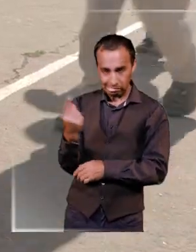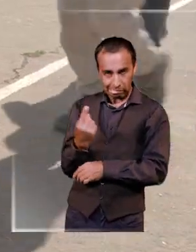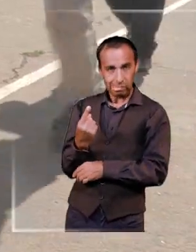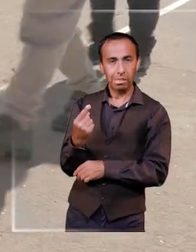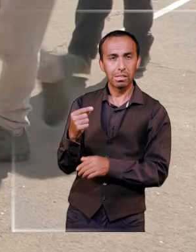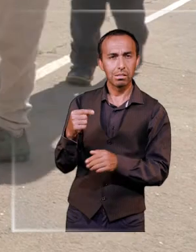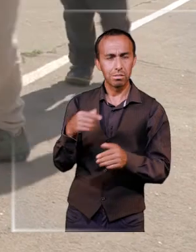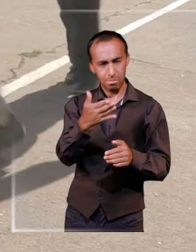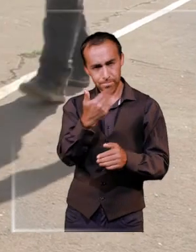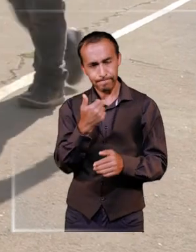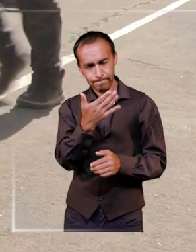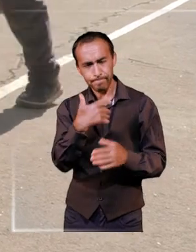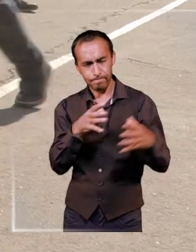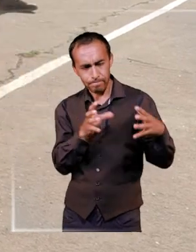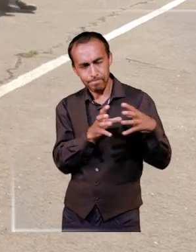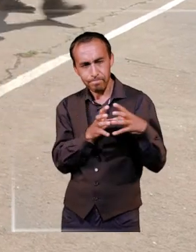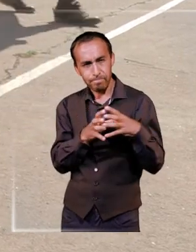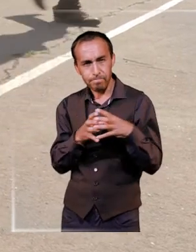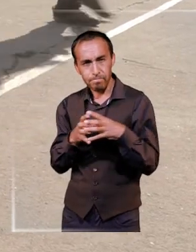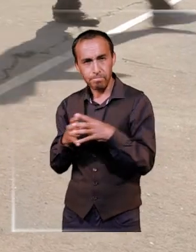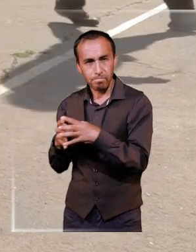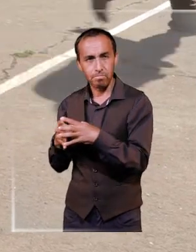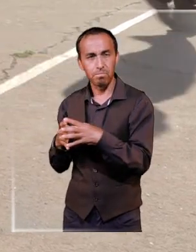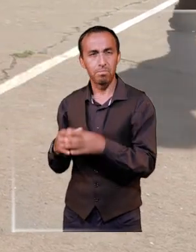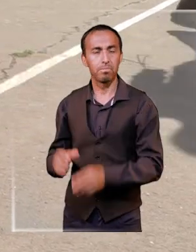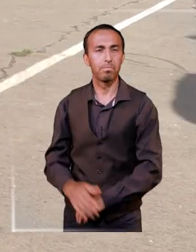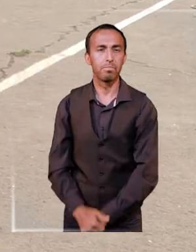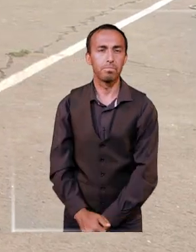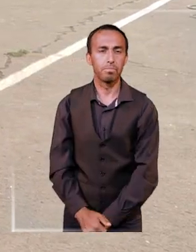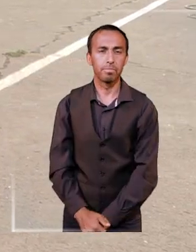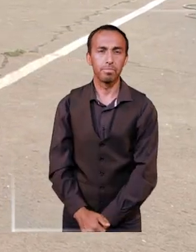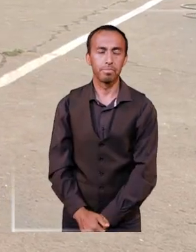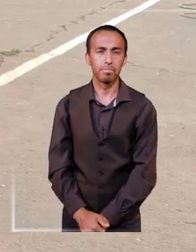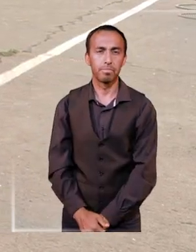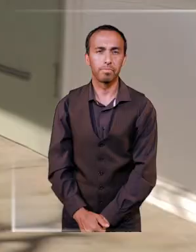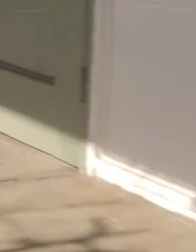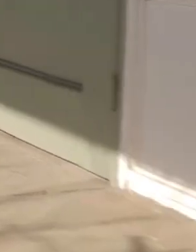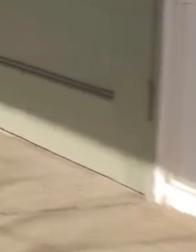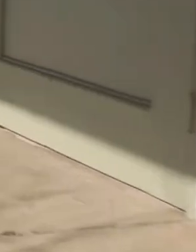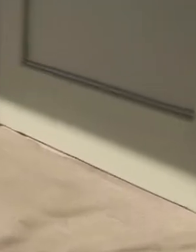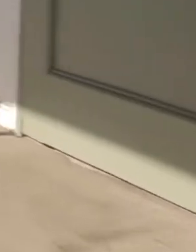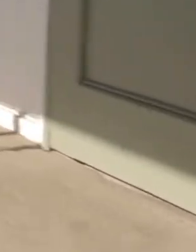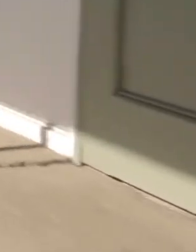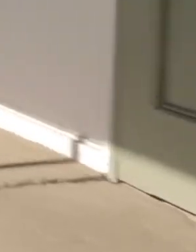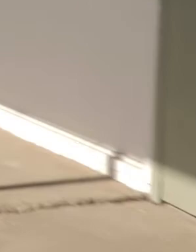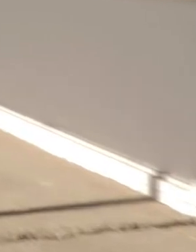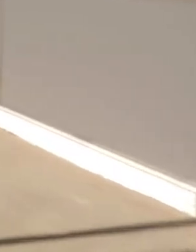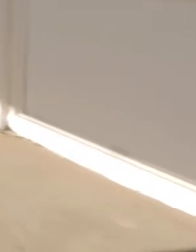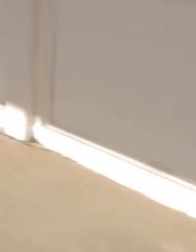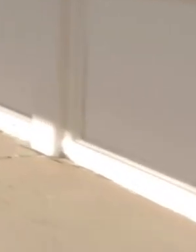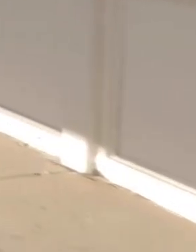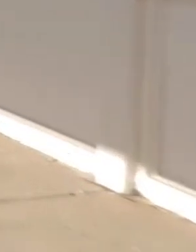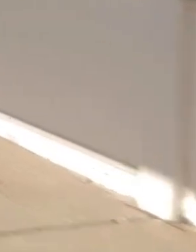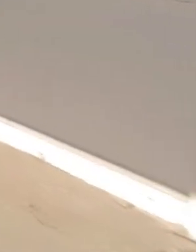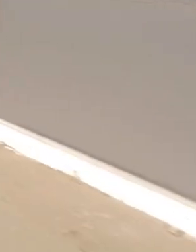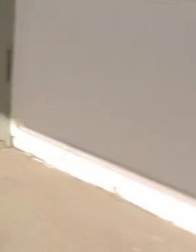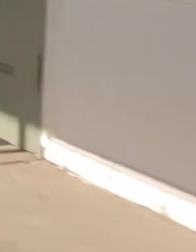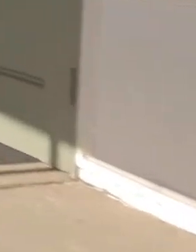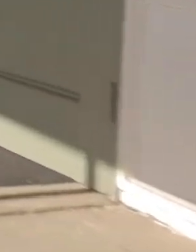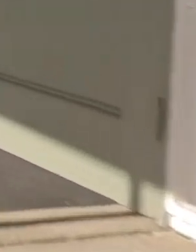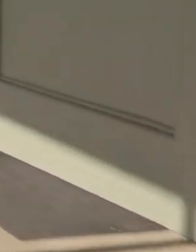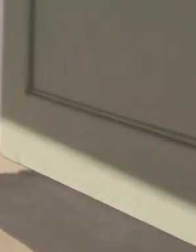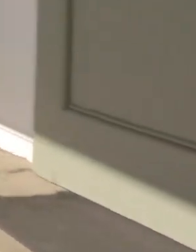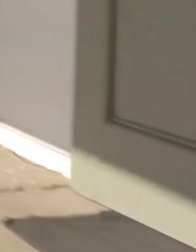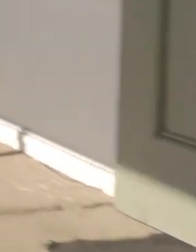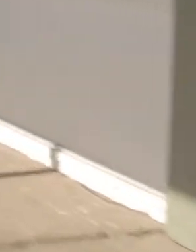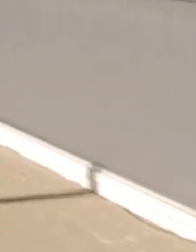Esperemos la paloma que llegue, esperémosla acá, vengan acá, justo acá, chicos, para terminar, vengan. Vamos a ir a Monito porque el Pinto no está hoy día.